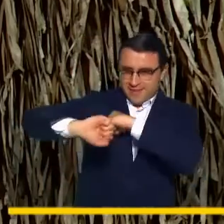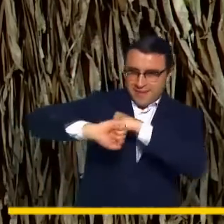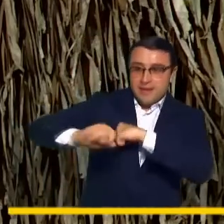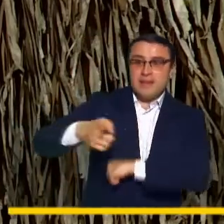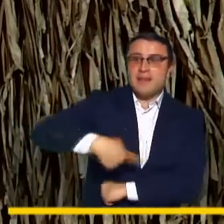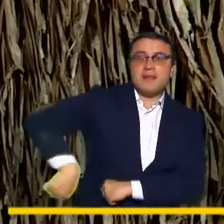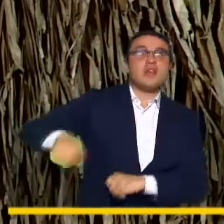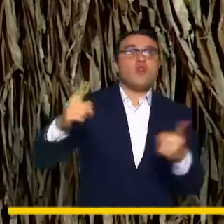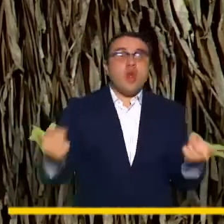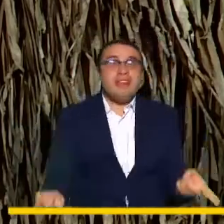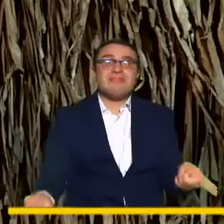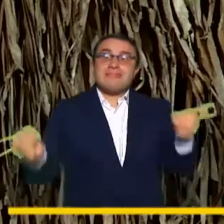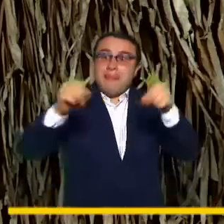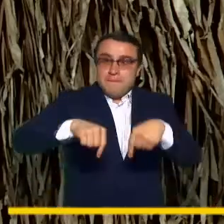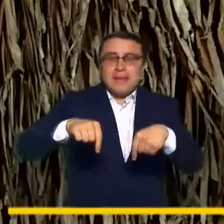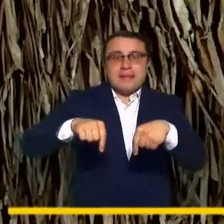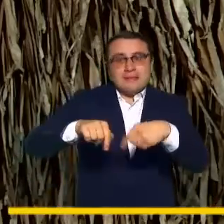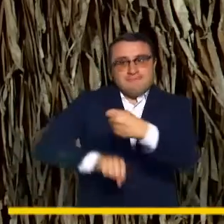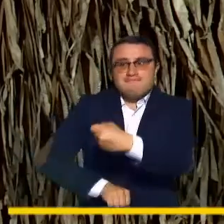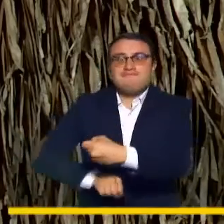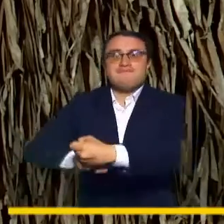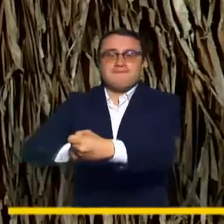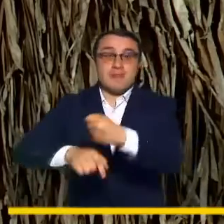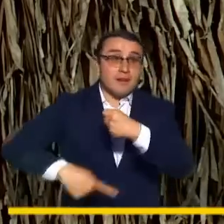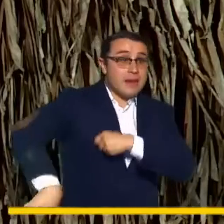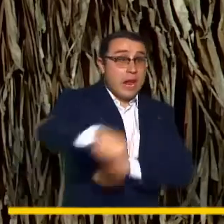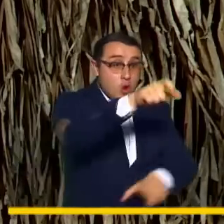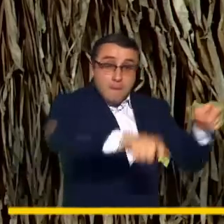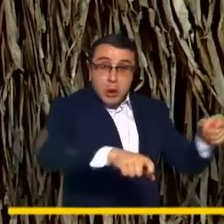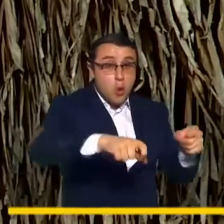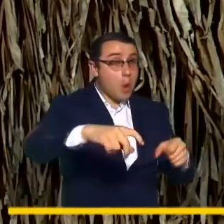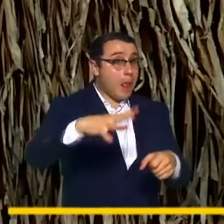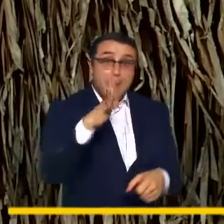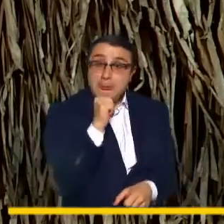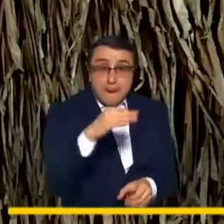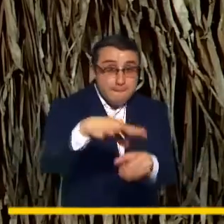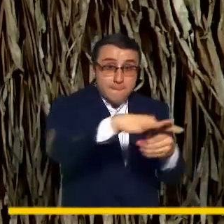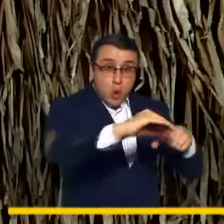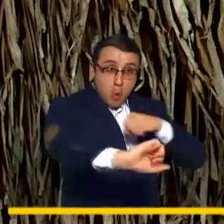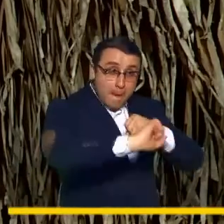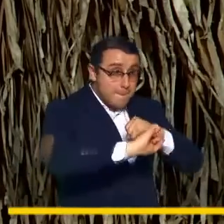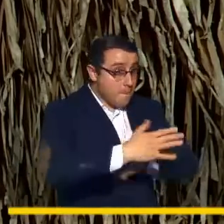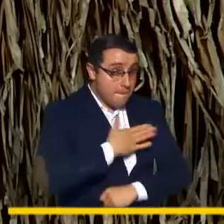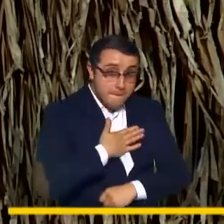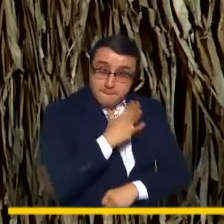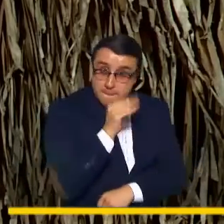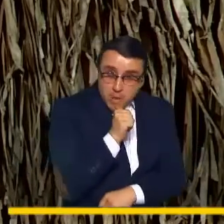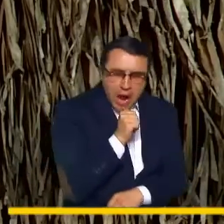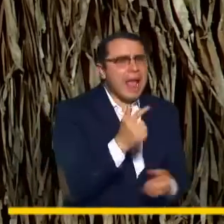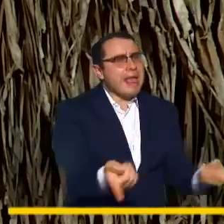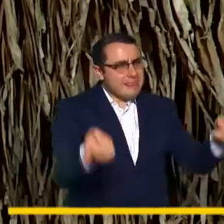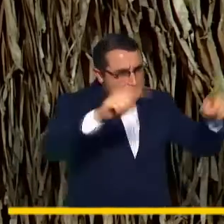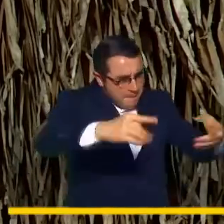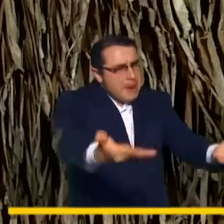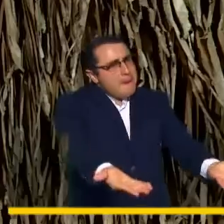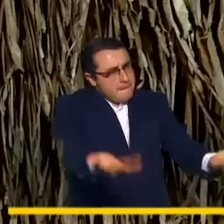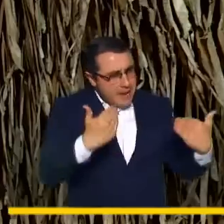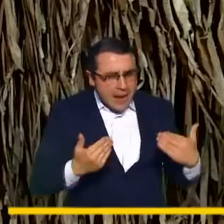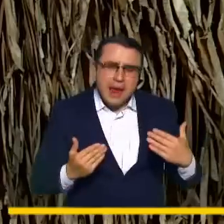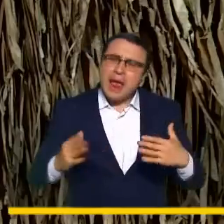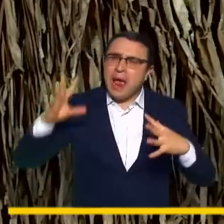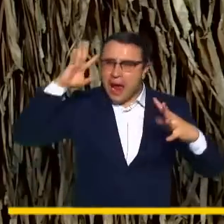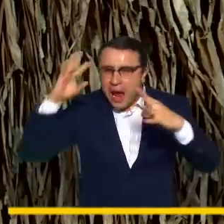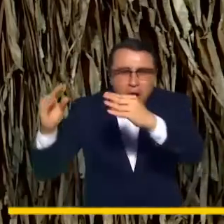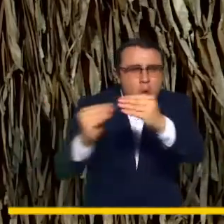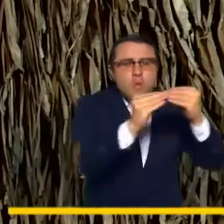también. Y espero que las gentes que no votaron por nosotros también. Porque es el momento